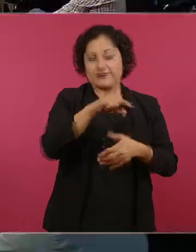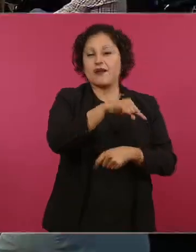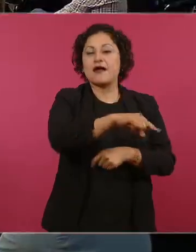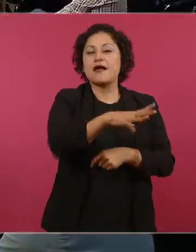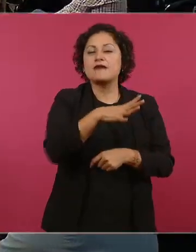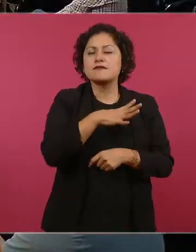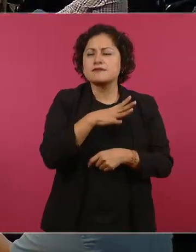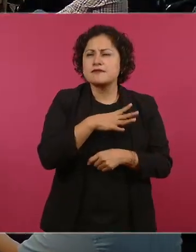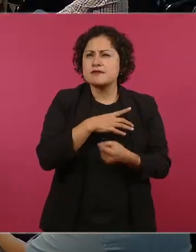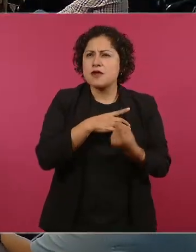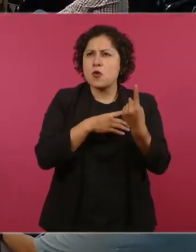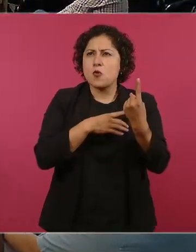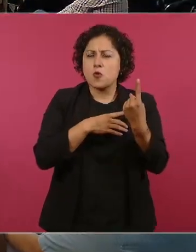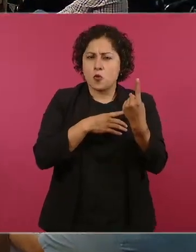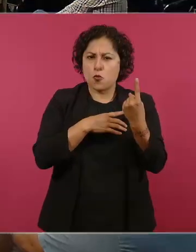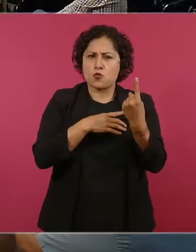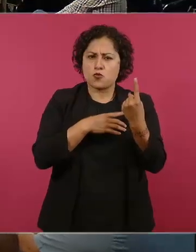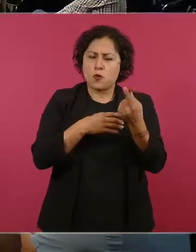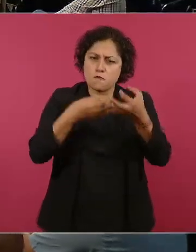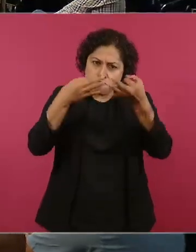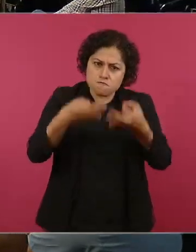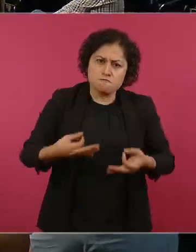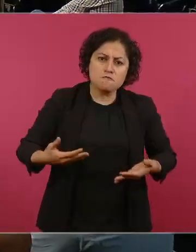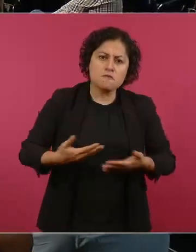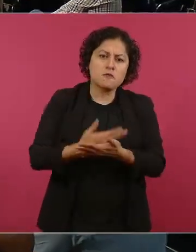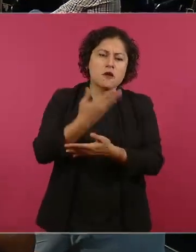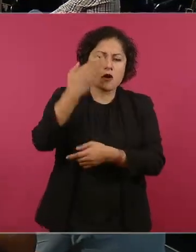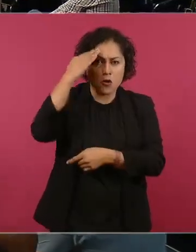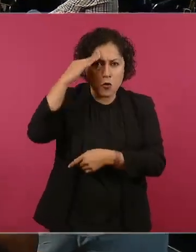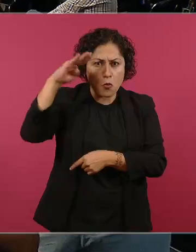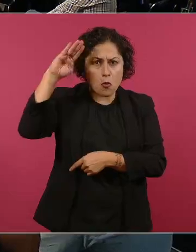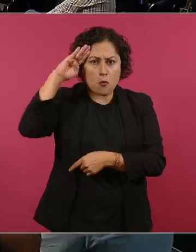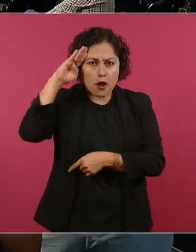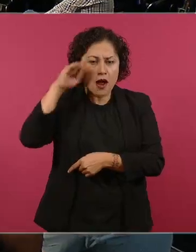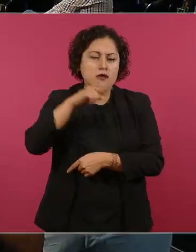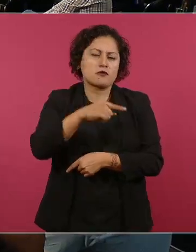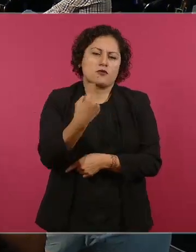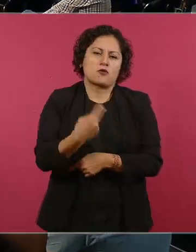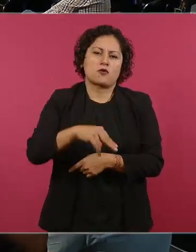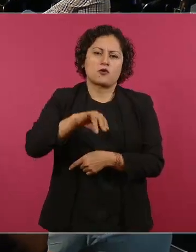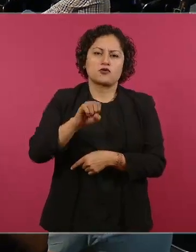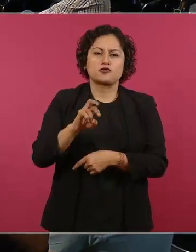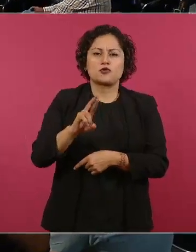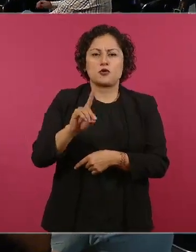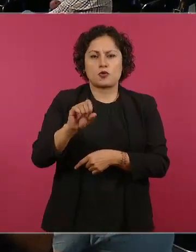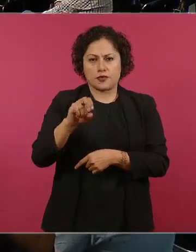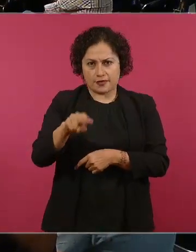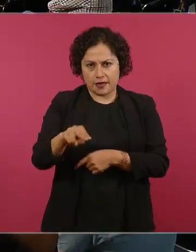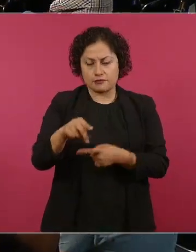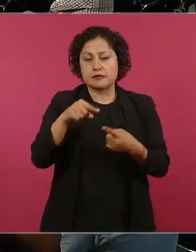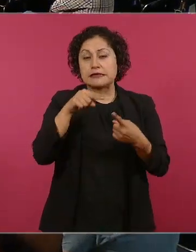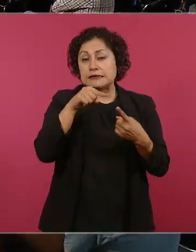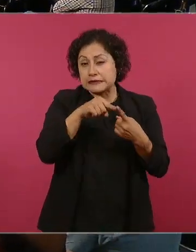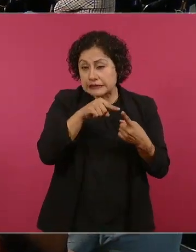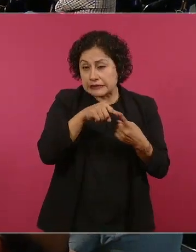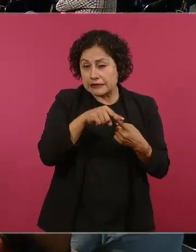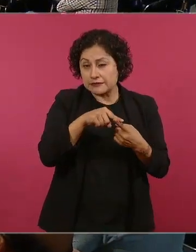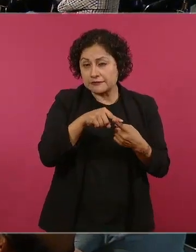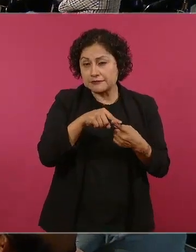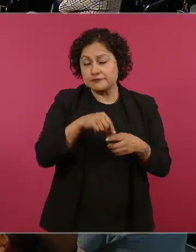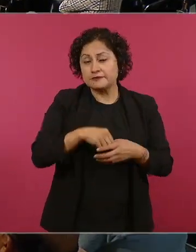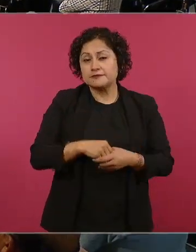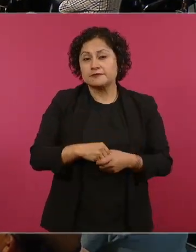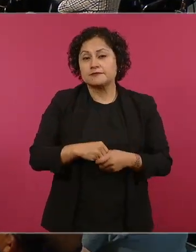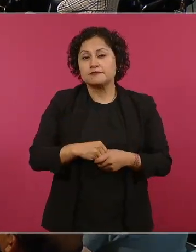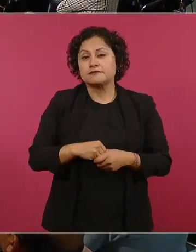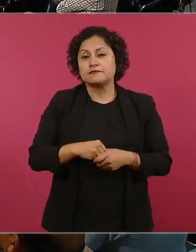un latino cubano, a Jordan, que bateó